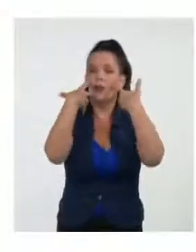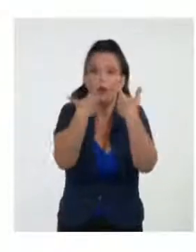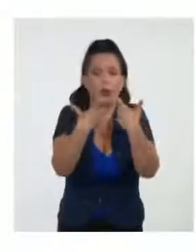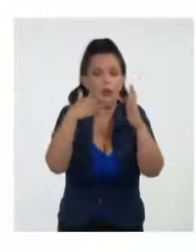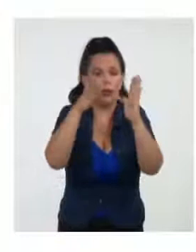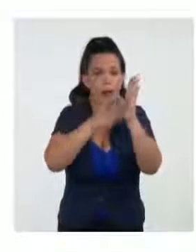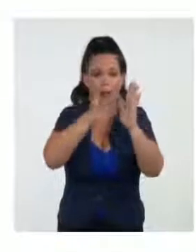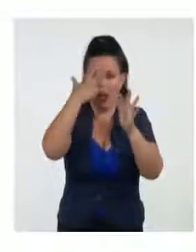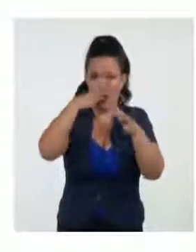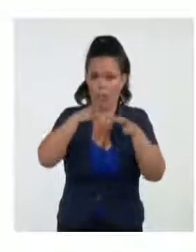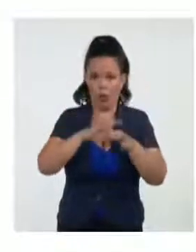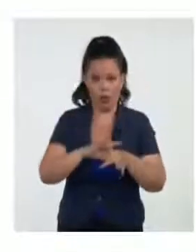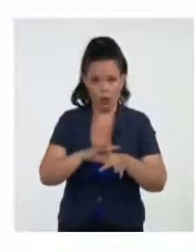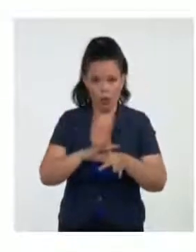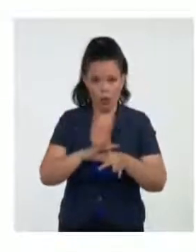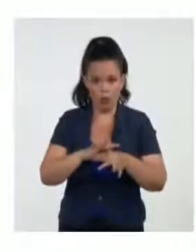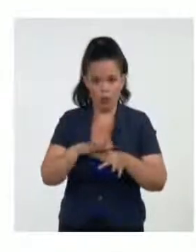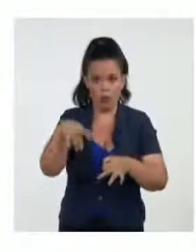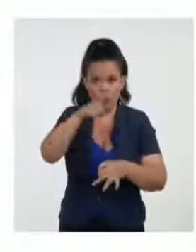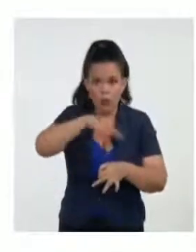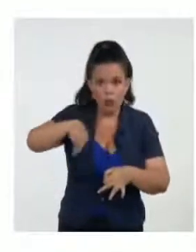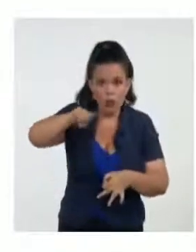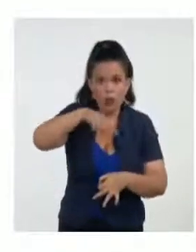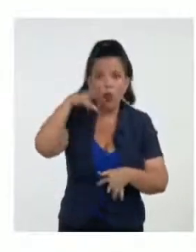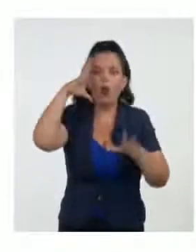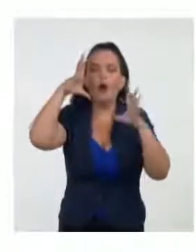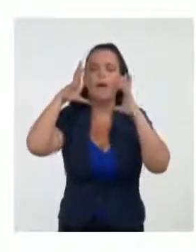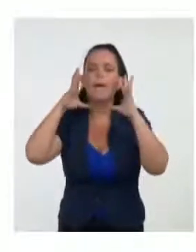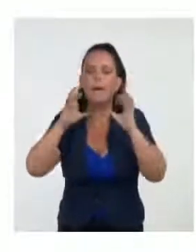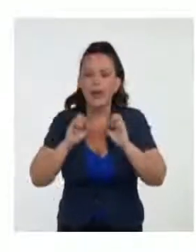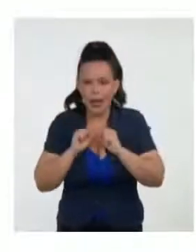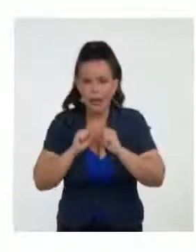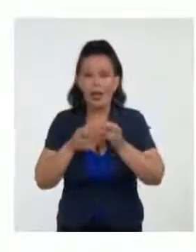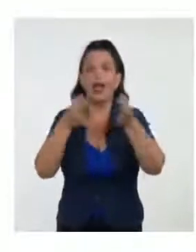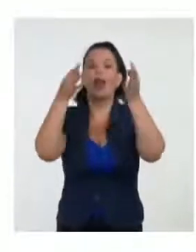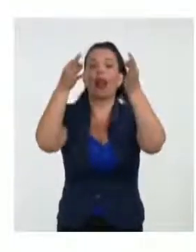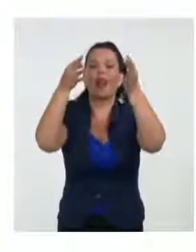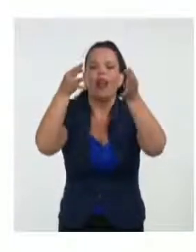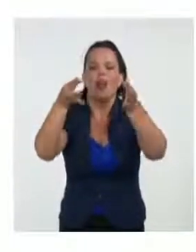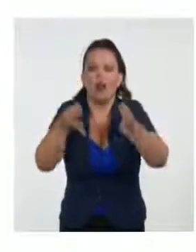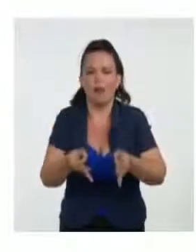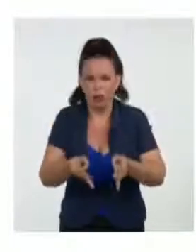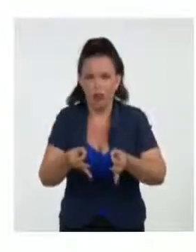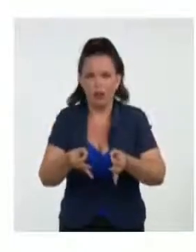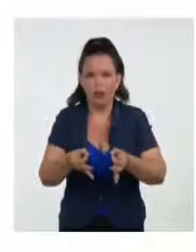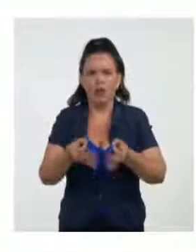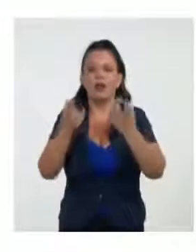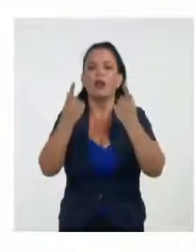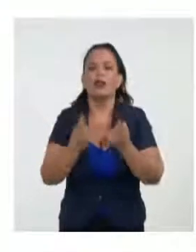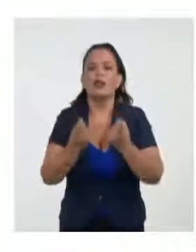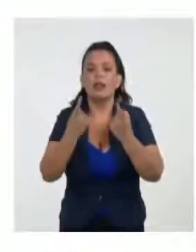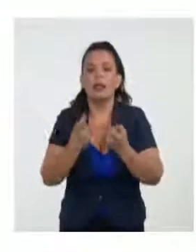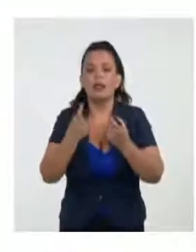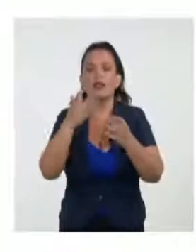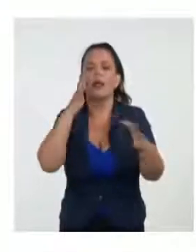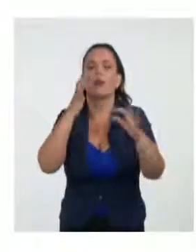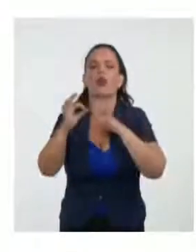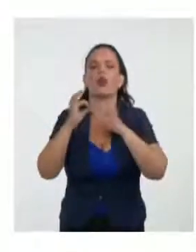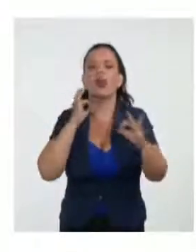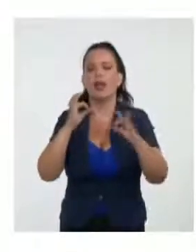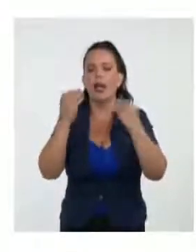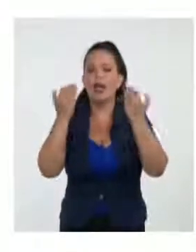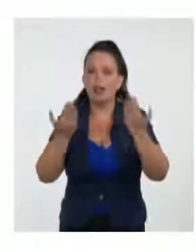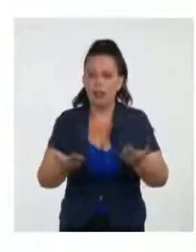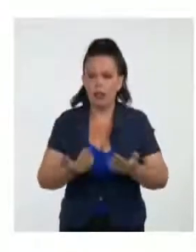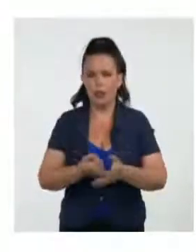personas comprendan la necesidad de protegerse, es decir, aunque estén vacunados, la necesidad de protegerse, y se realiza y se continúa la